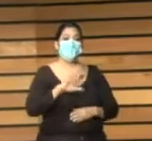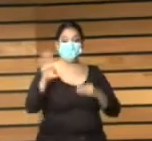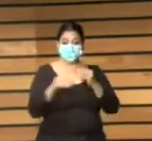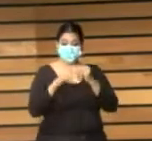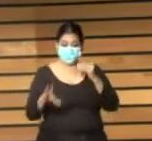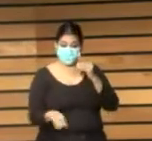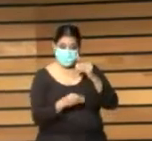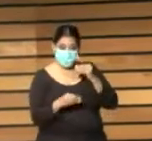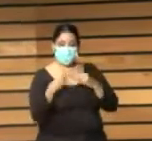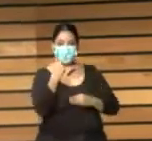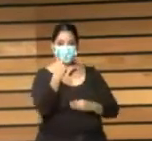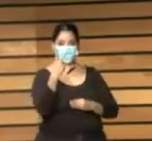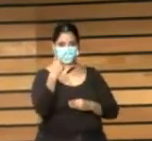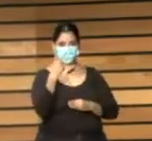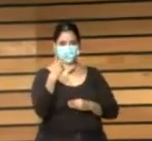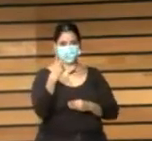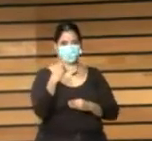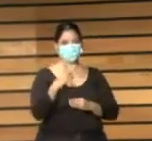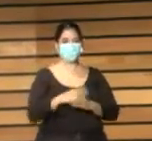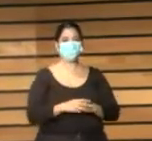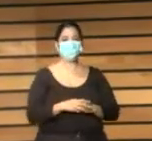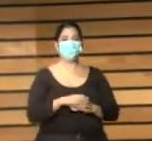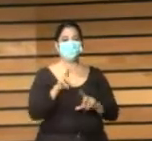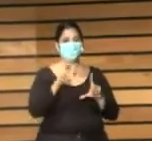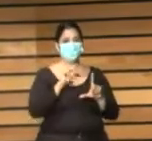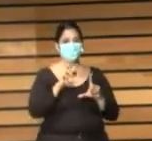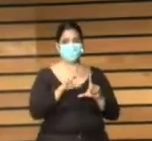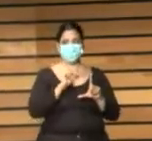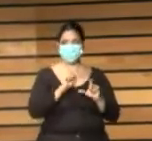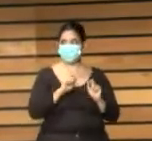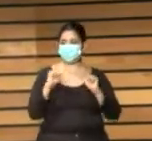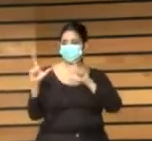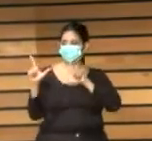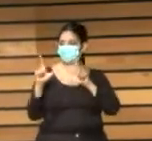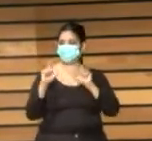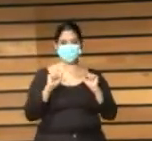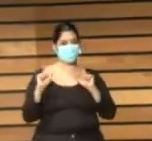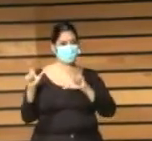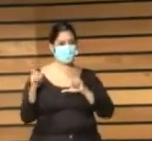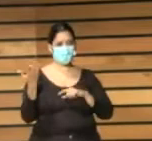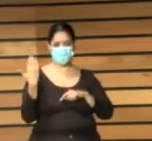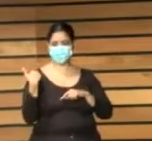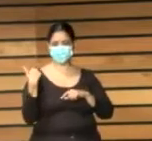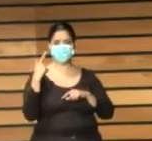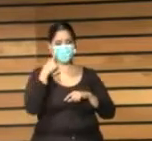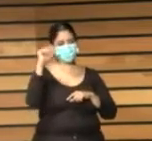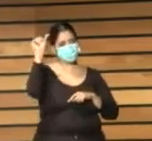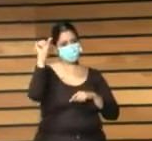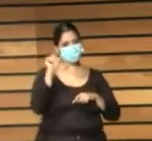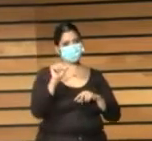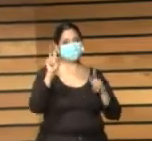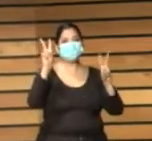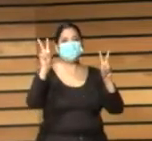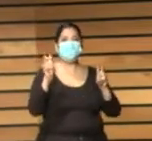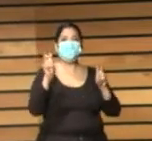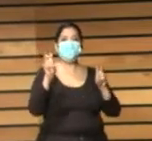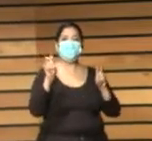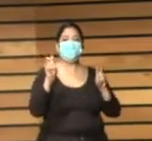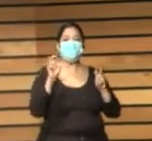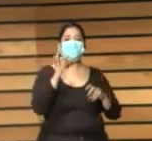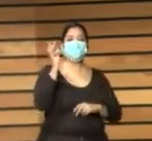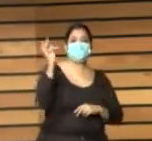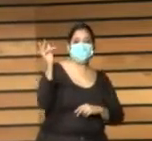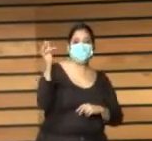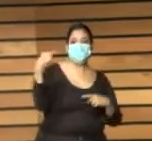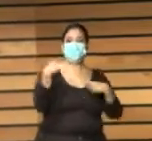más. La primera me ha venido al hilo de un vídeo que han proyectado unas compañeras que hablaba del versus y el más.